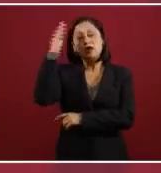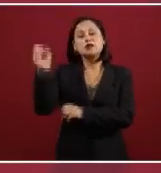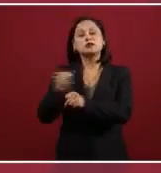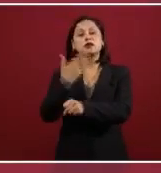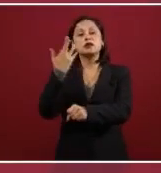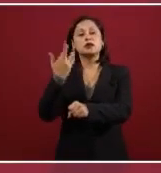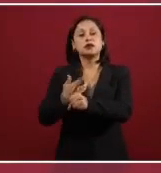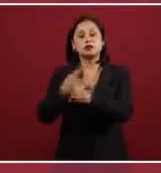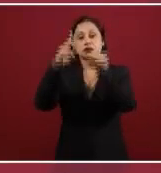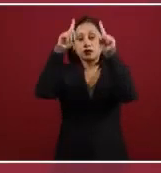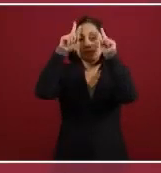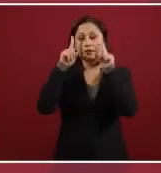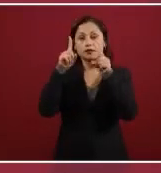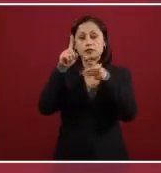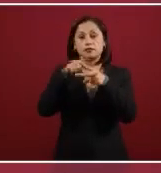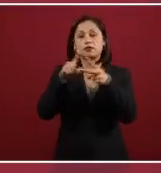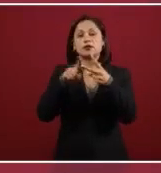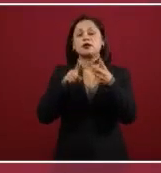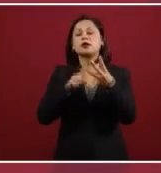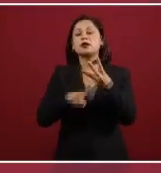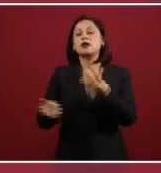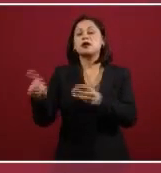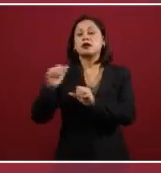la Secretaría de la Defensa,